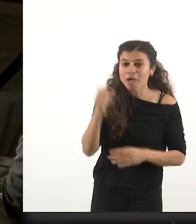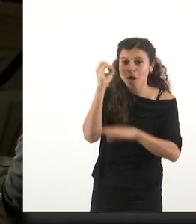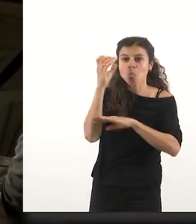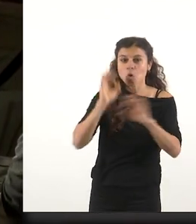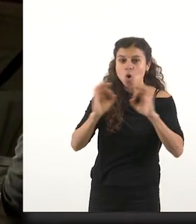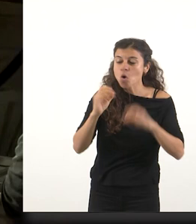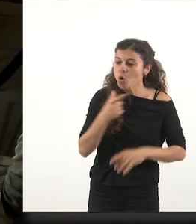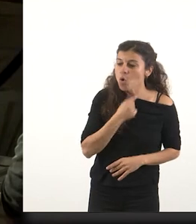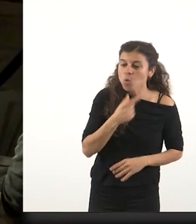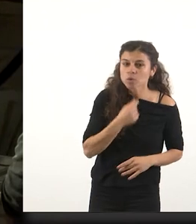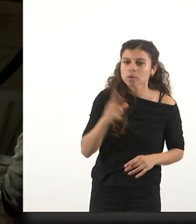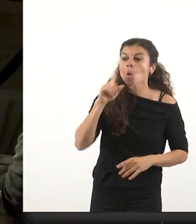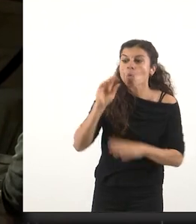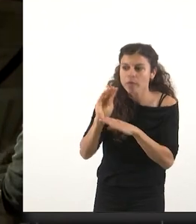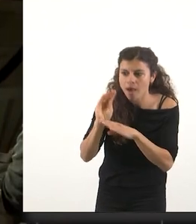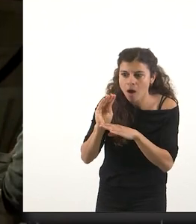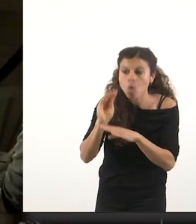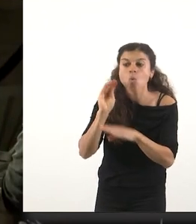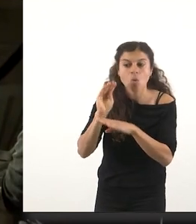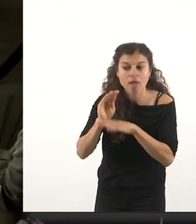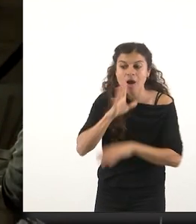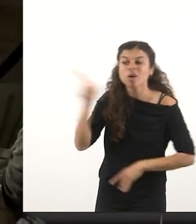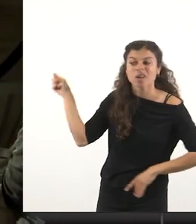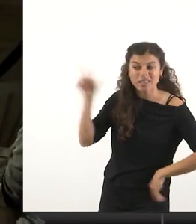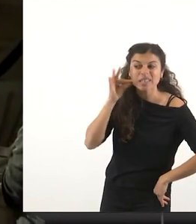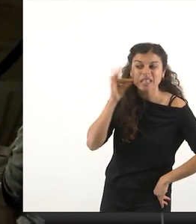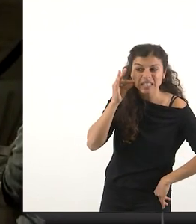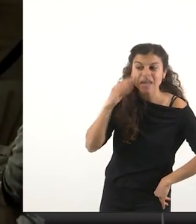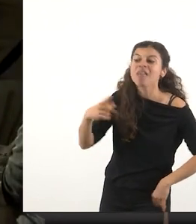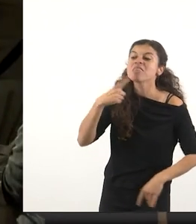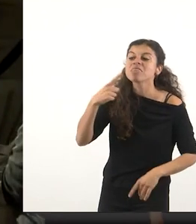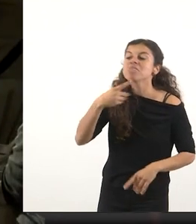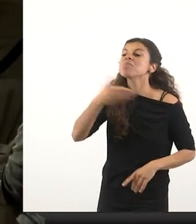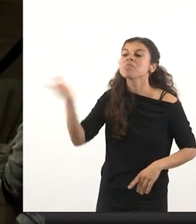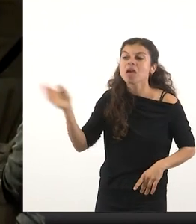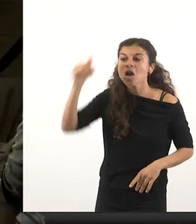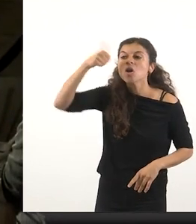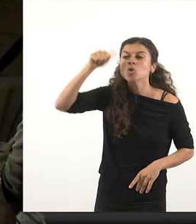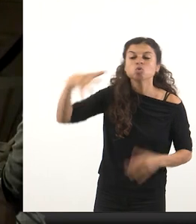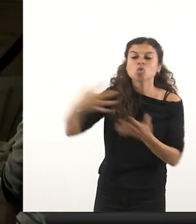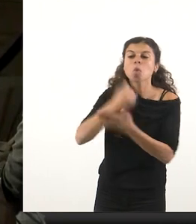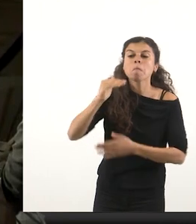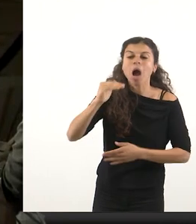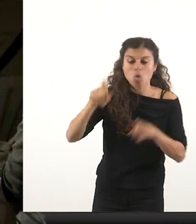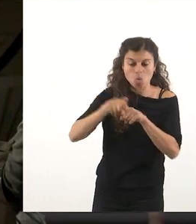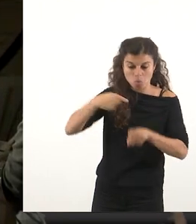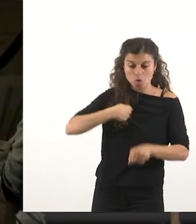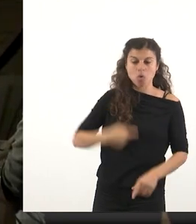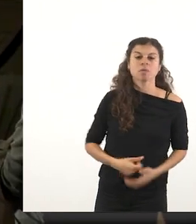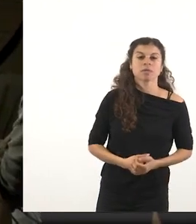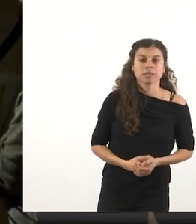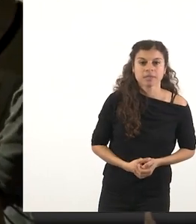¿Sí? Tened mucho cuidado, ¿vale? Porque esta tía va diciendo por ahí que los tíos son todos unos malos de mierda, como yo. ¿Eh o